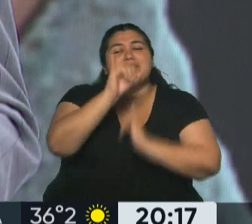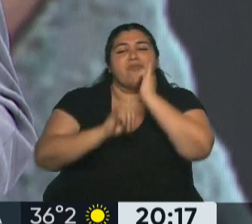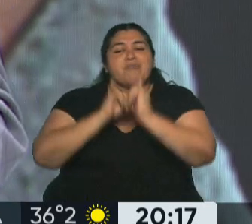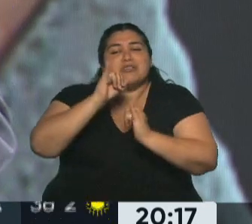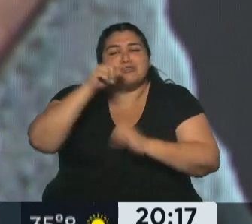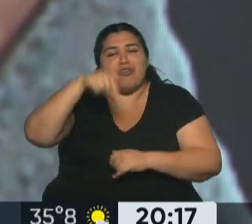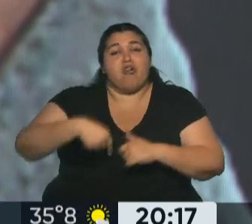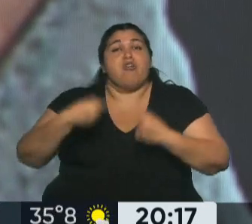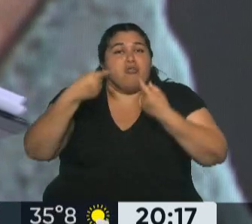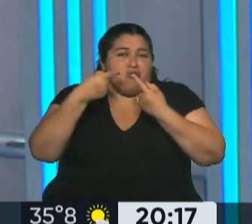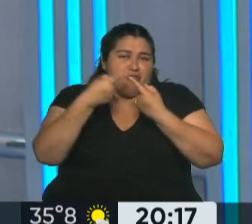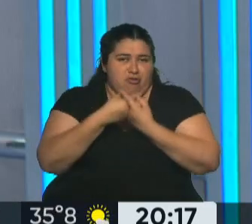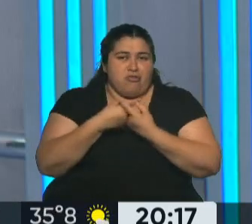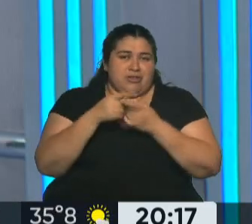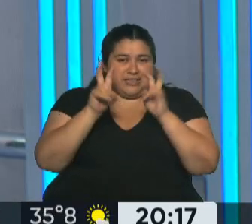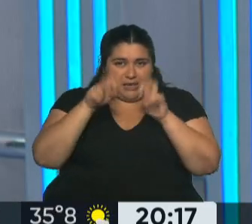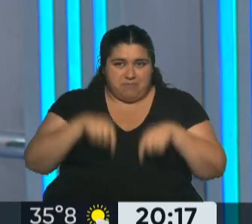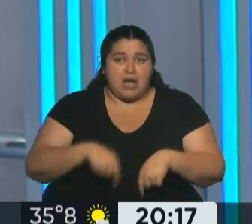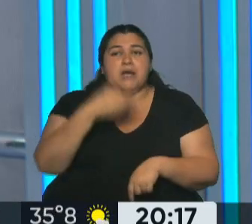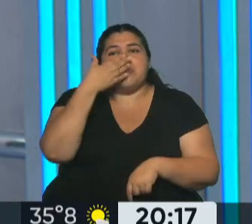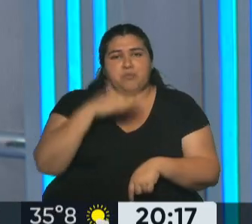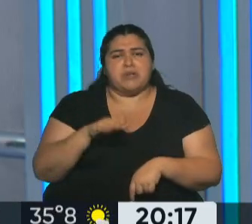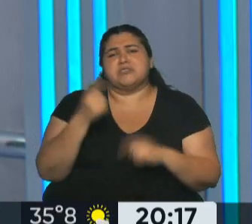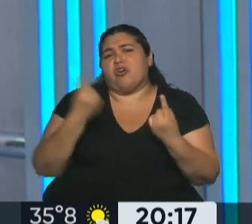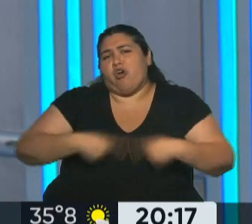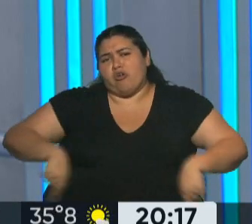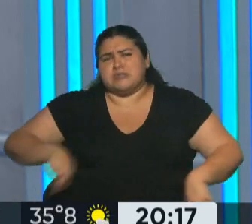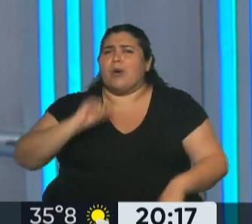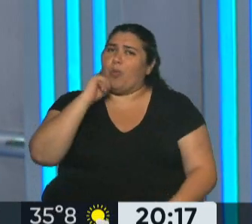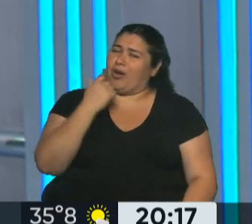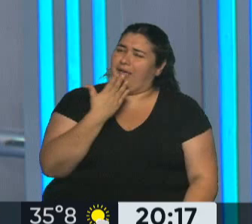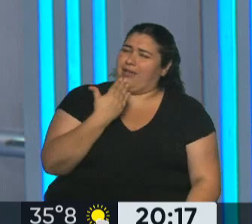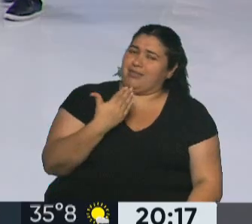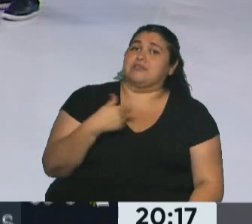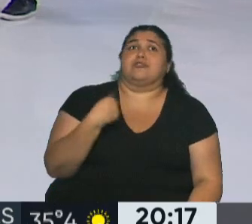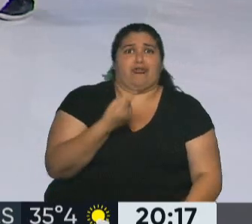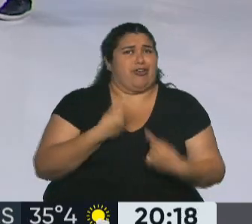noche y una mesa deportiva como siempre enten imperdible con cosas lindas y algunas de las otras ya venimos